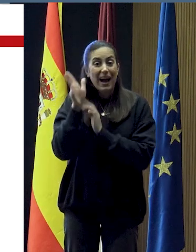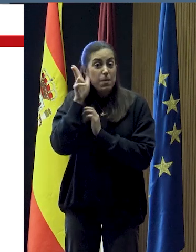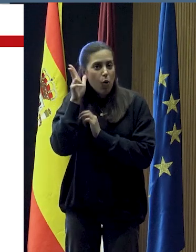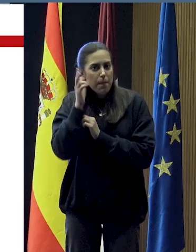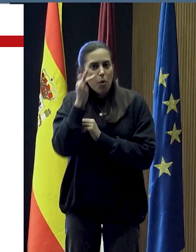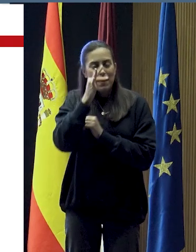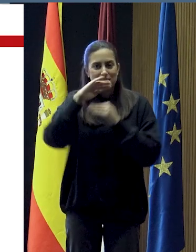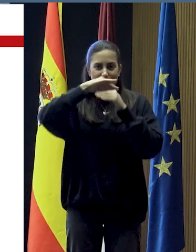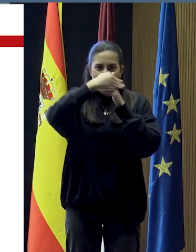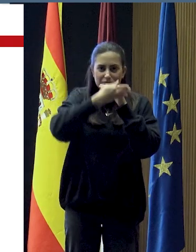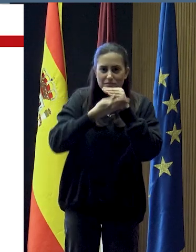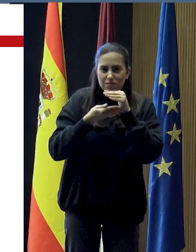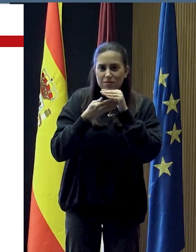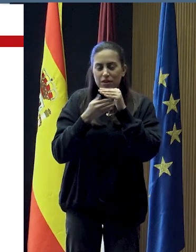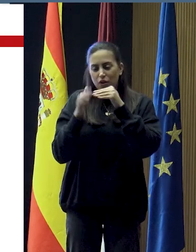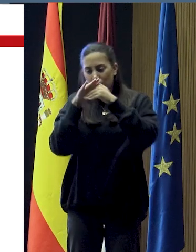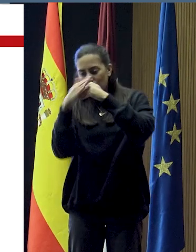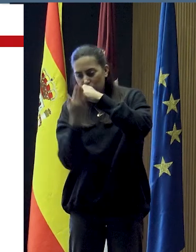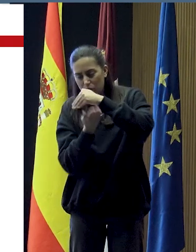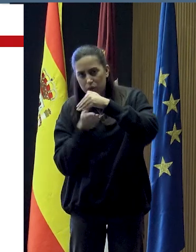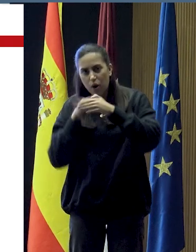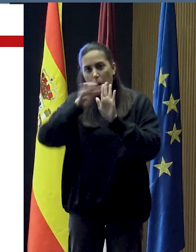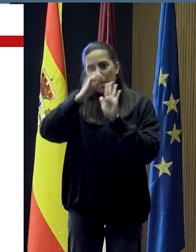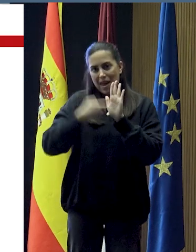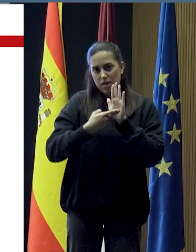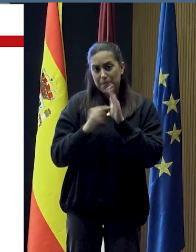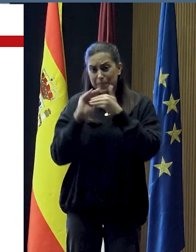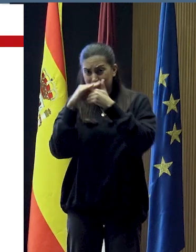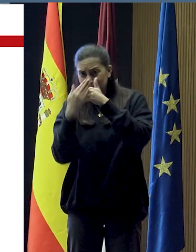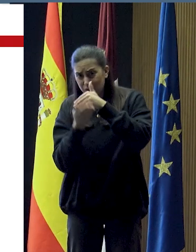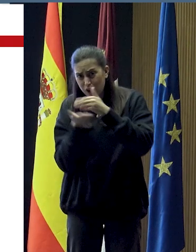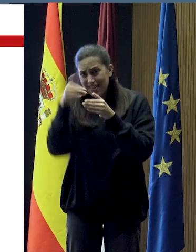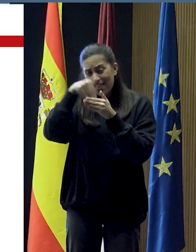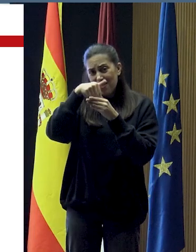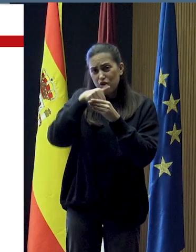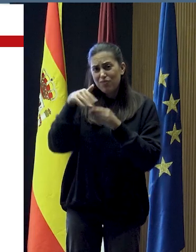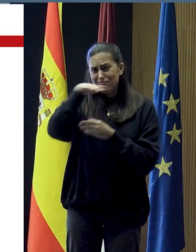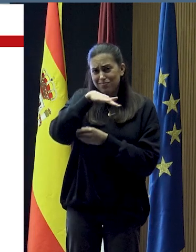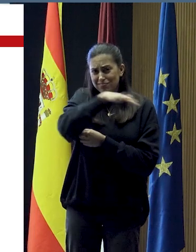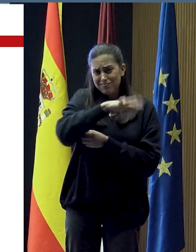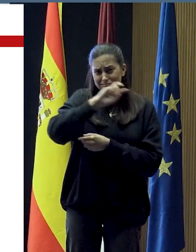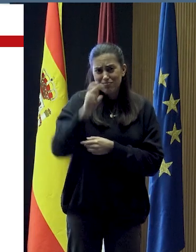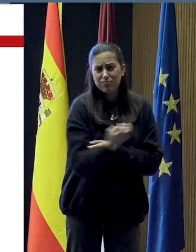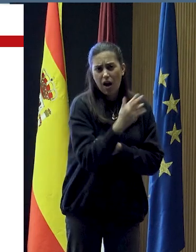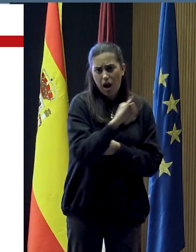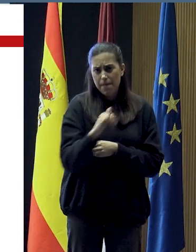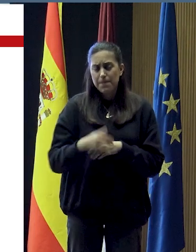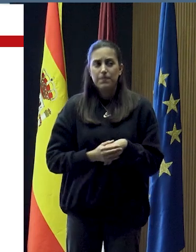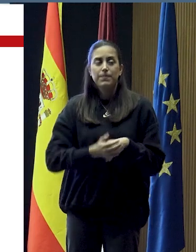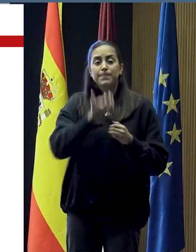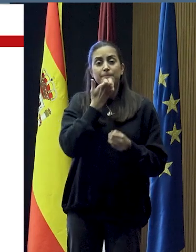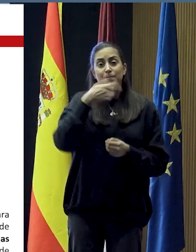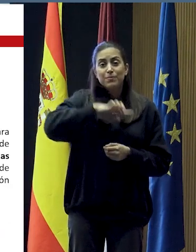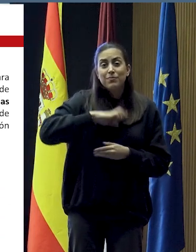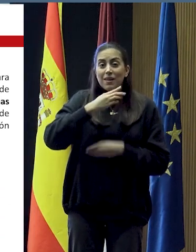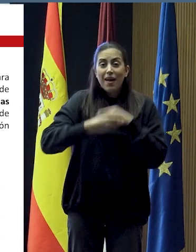sino toda la corteza cerebral que tiene alrededor. Y dentro de esa corteza cerebral hay muchas regiones diferentes, ¿vale? Nosotros lo